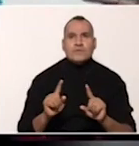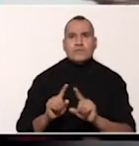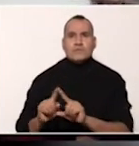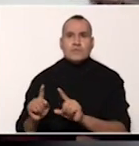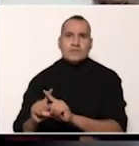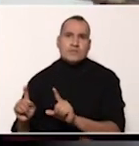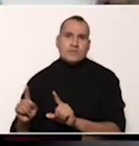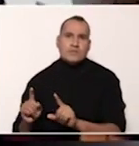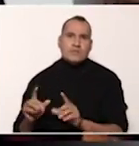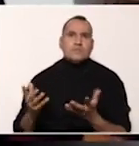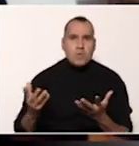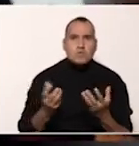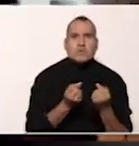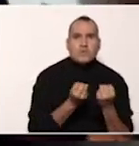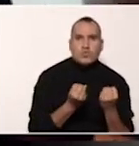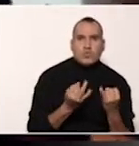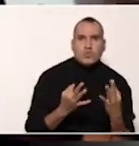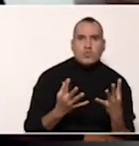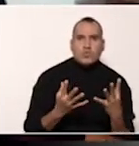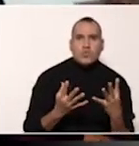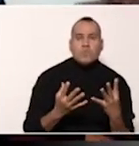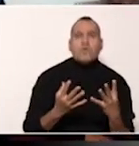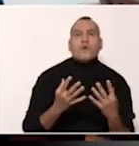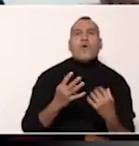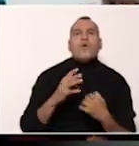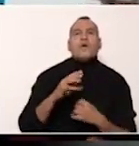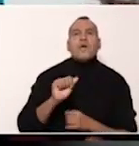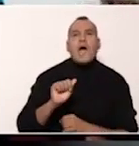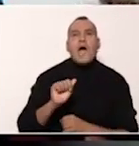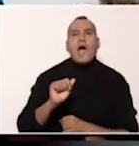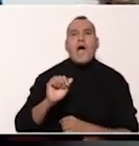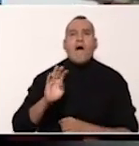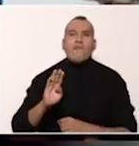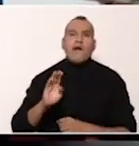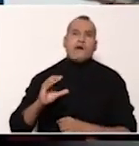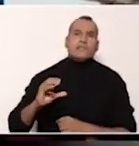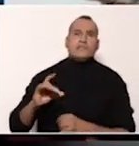Pueden ser números y letras, los cuales se